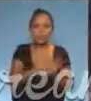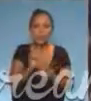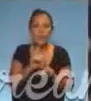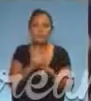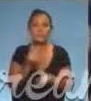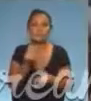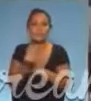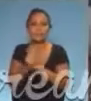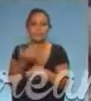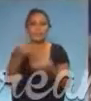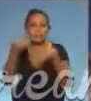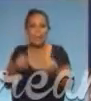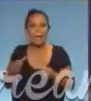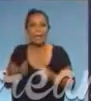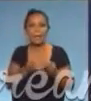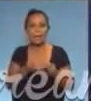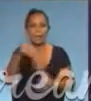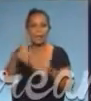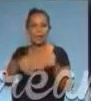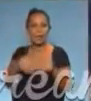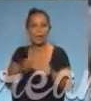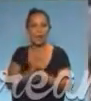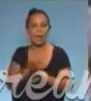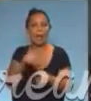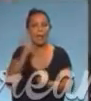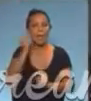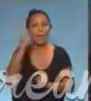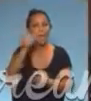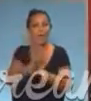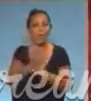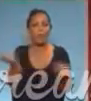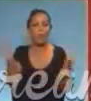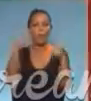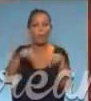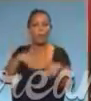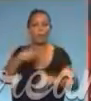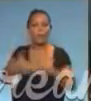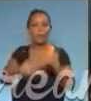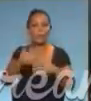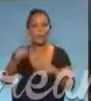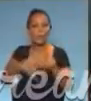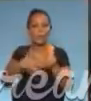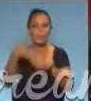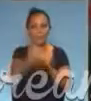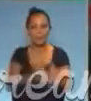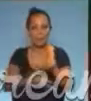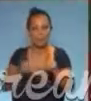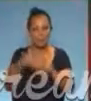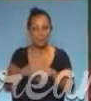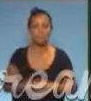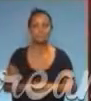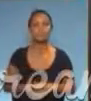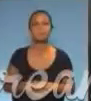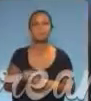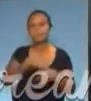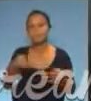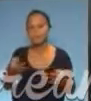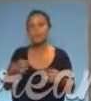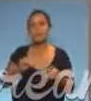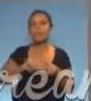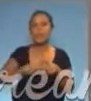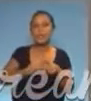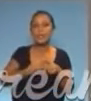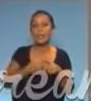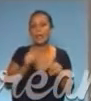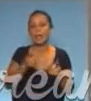la vía electoral y que claramente se está dando esta idea del regreso del progresismo a América Latina. Claramente las políticas neoliberales que